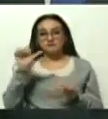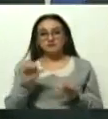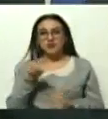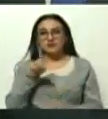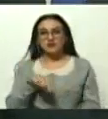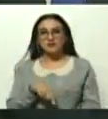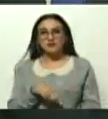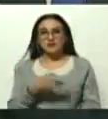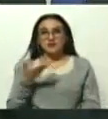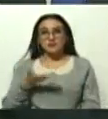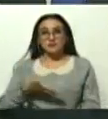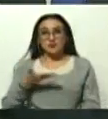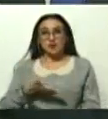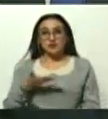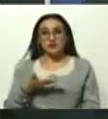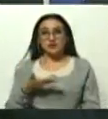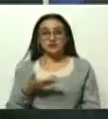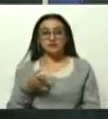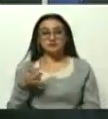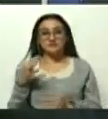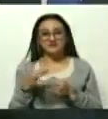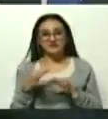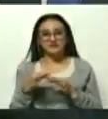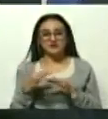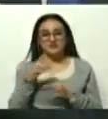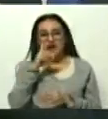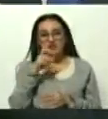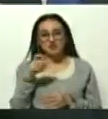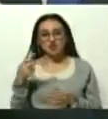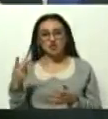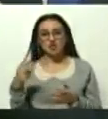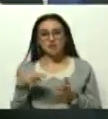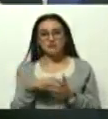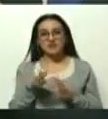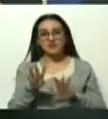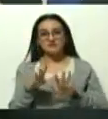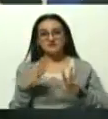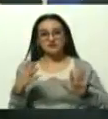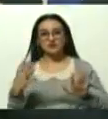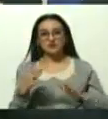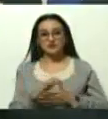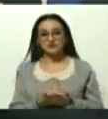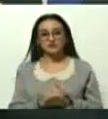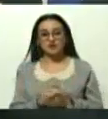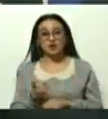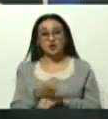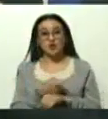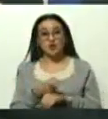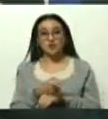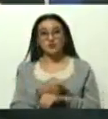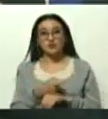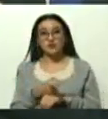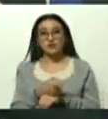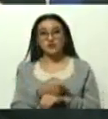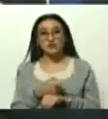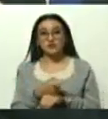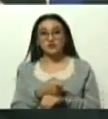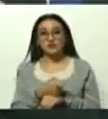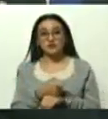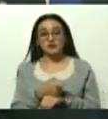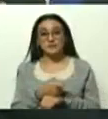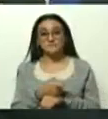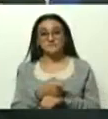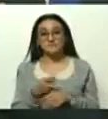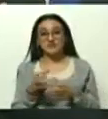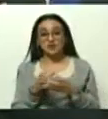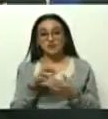importante que en el mes de septiembre del año 2019, el gobierno bolivariano, los